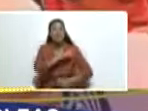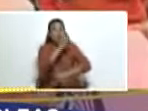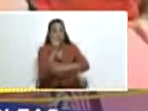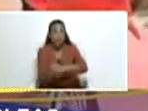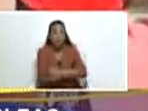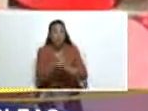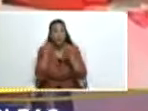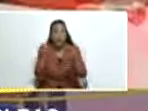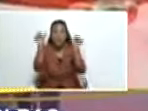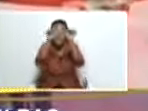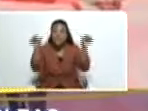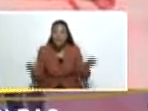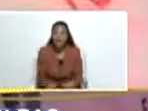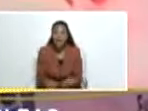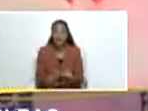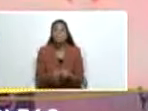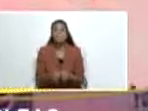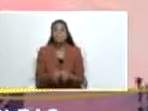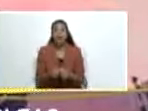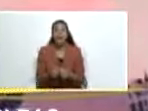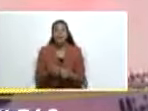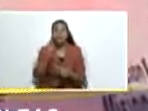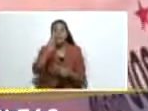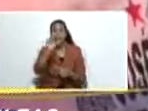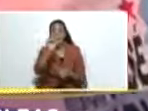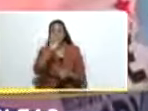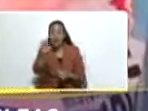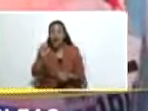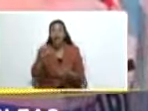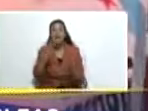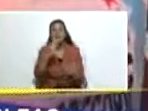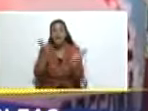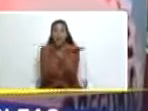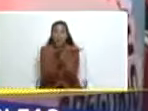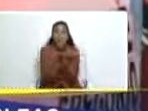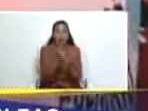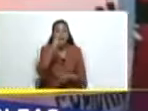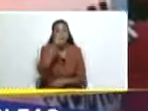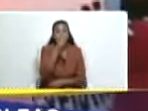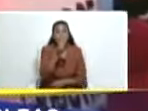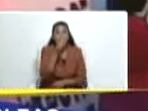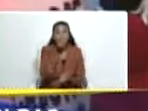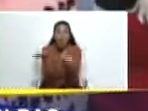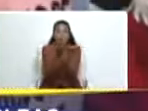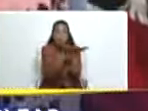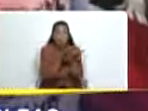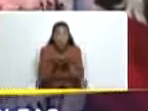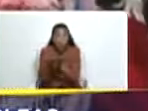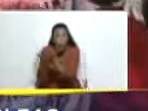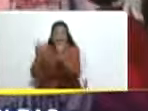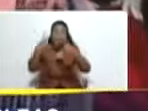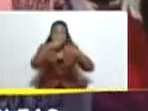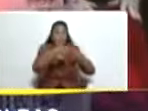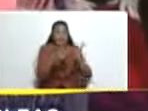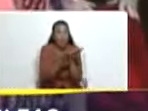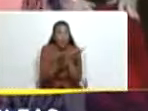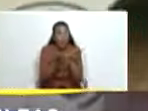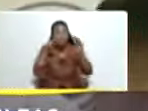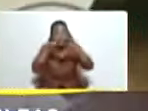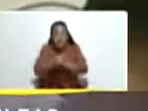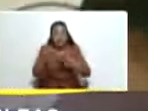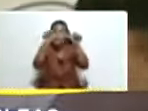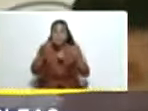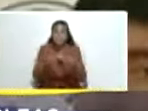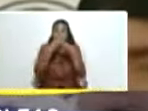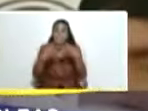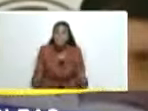Fortalecer el sistema PAE para garantizar la atención adecuada de nuestras niñas, niños y adolescentes en nuestras escuelas. Y